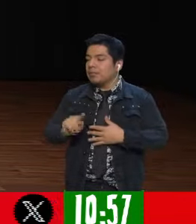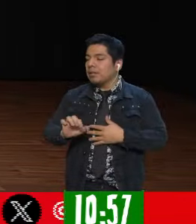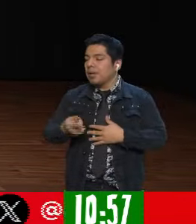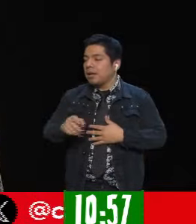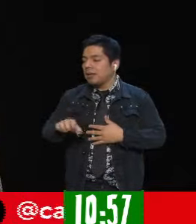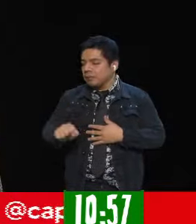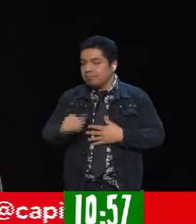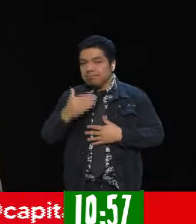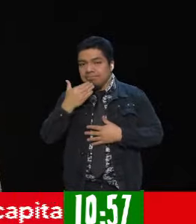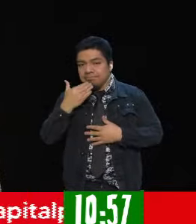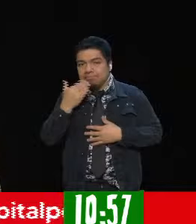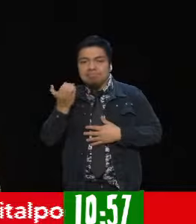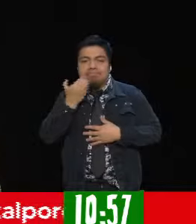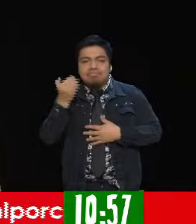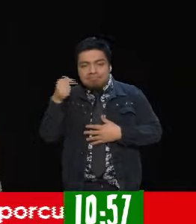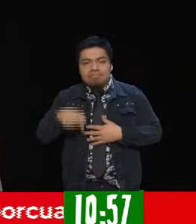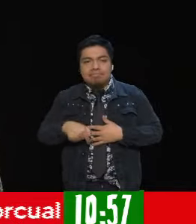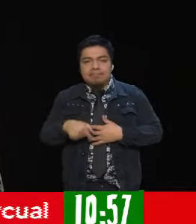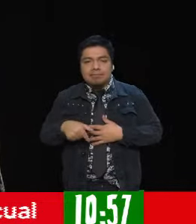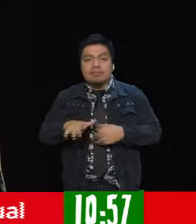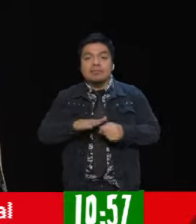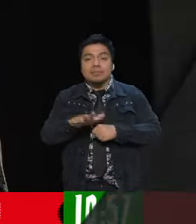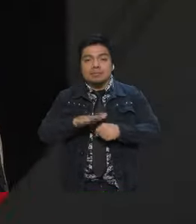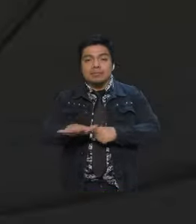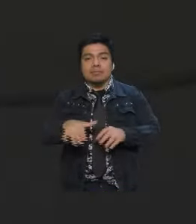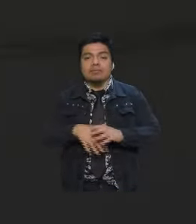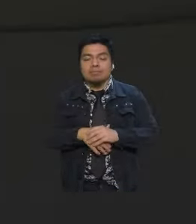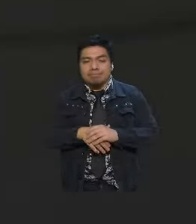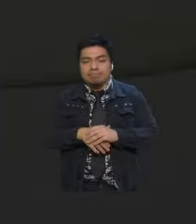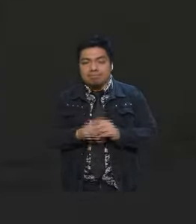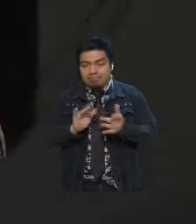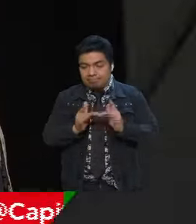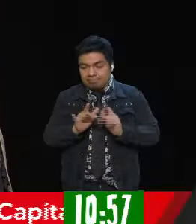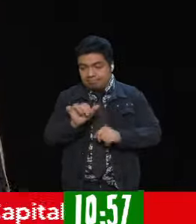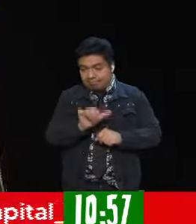que estás acá con nosotros. Tus redes sociales, compañero. Es